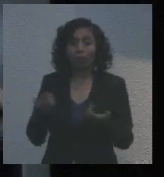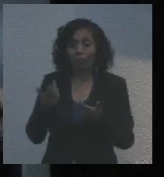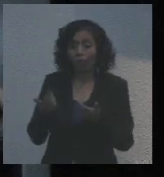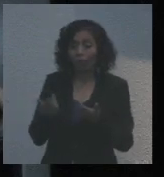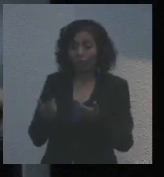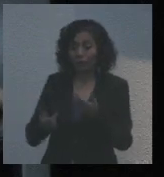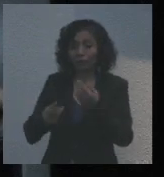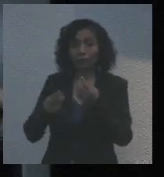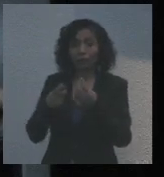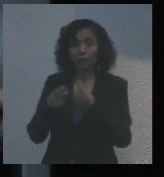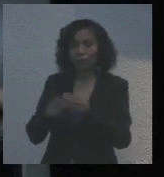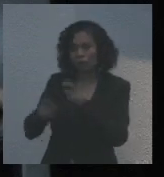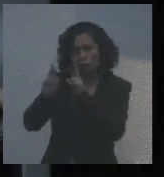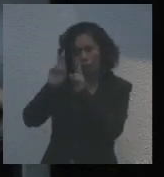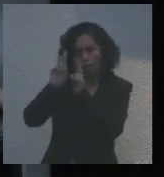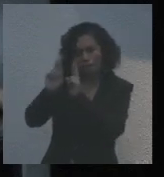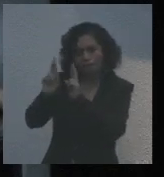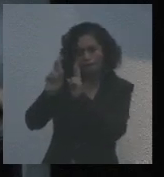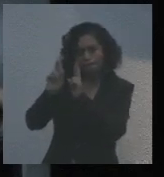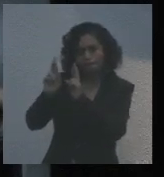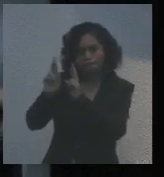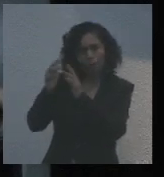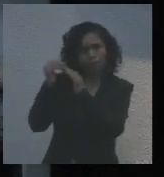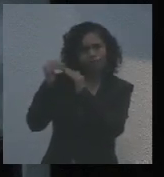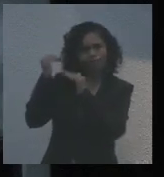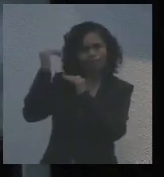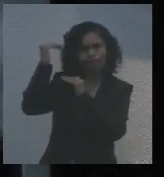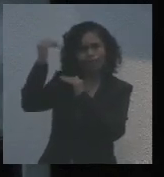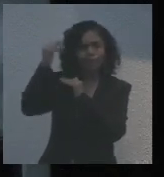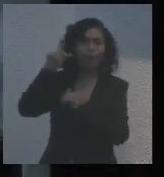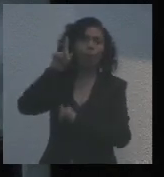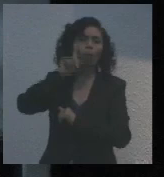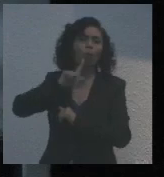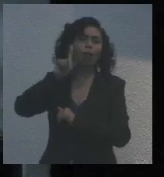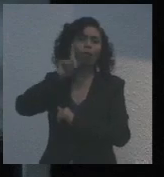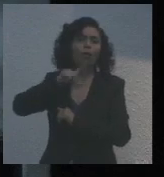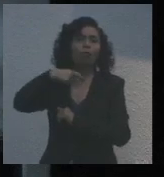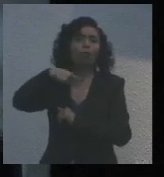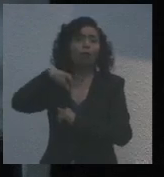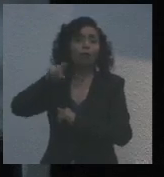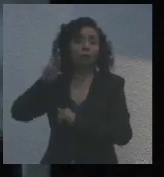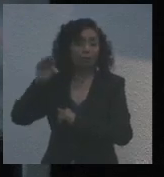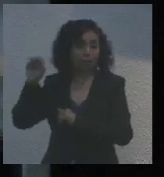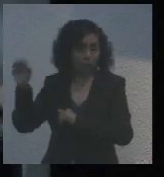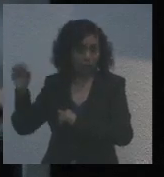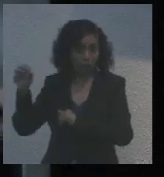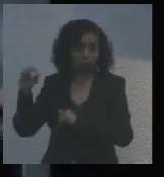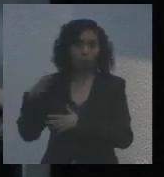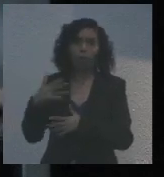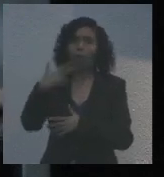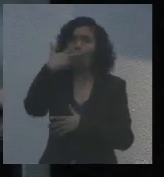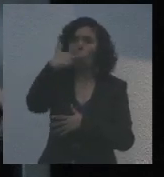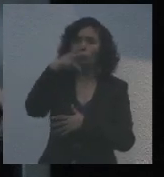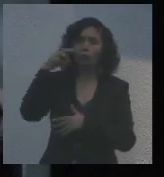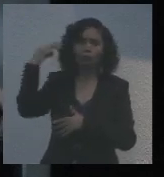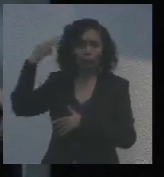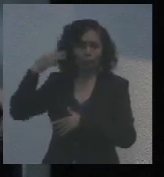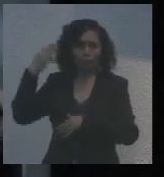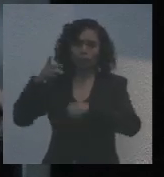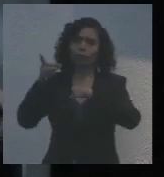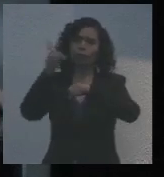trilogía de honores más alta para una mujer quintanarroense el pasado 8 de marzo Día